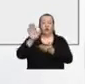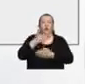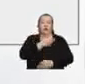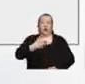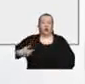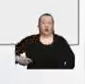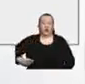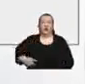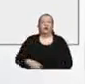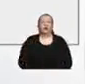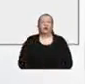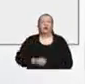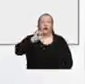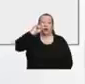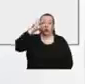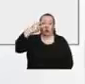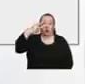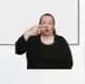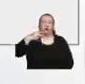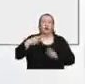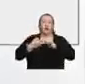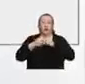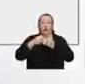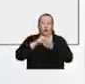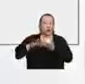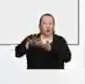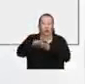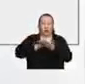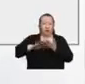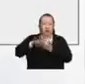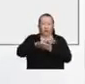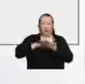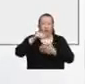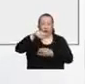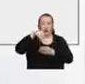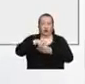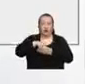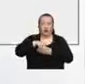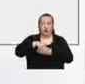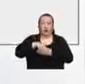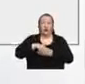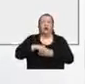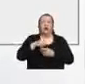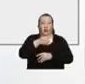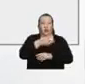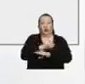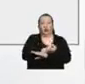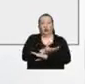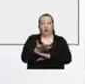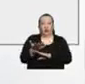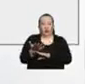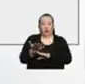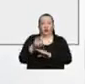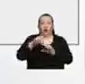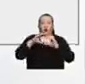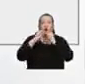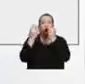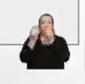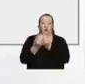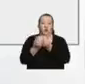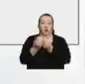3 casos 2 por graves crisis política y conmoción interna esta es la recomendación de la comisión de